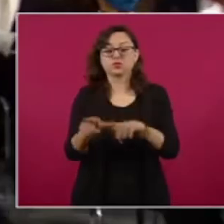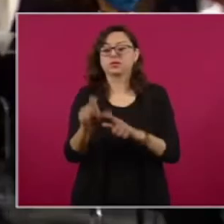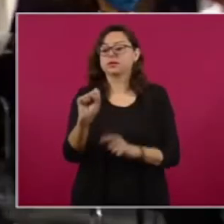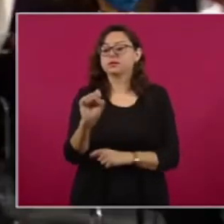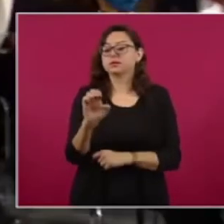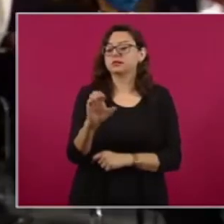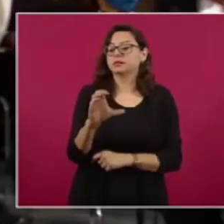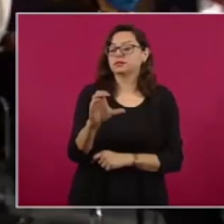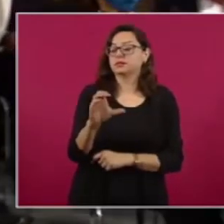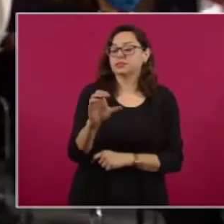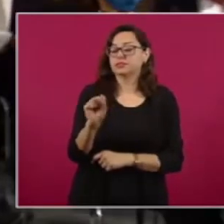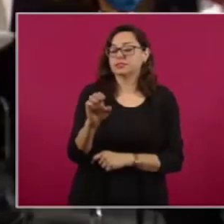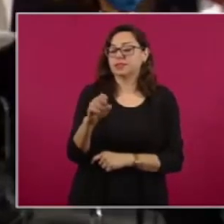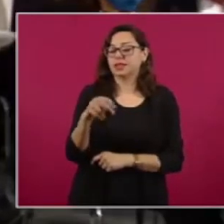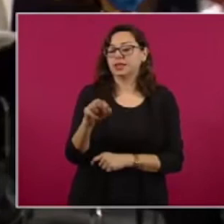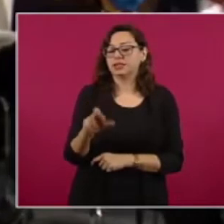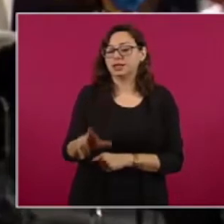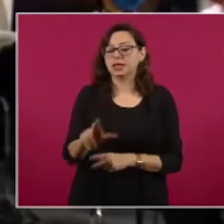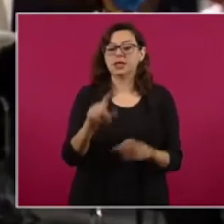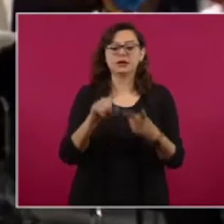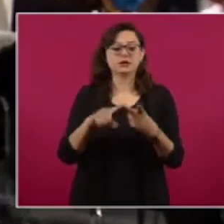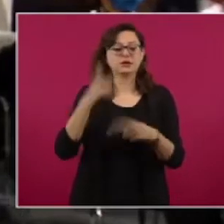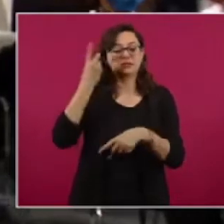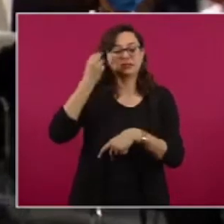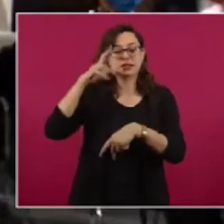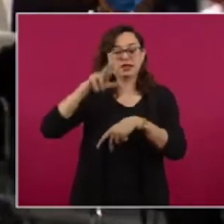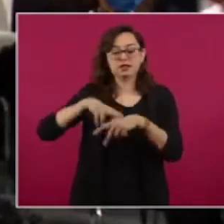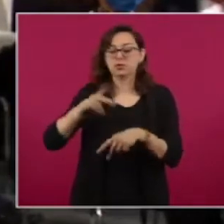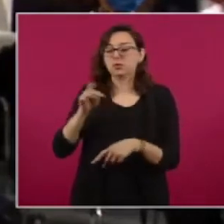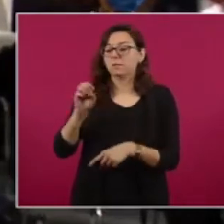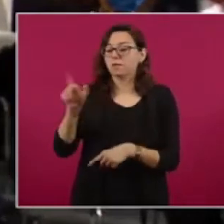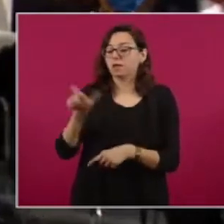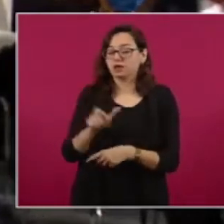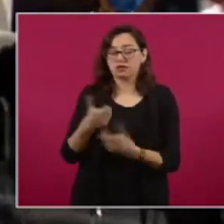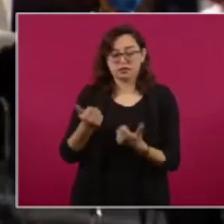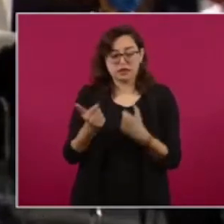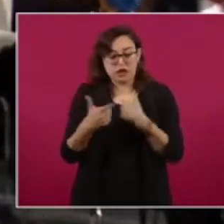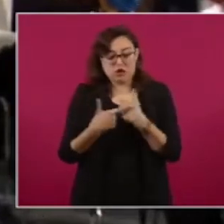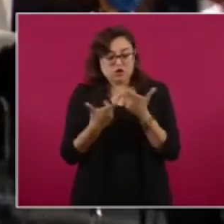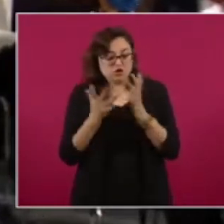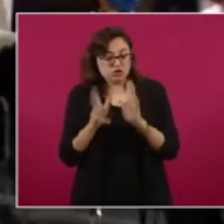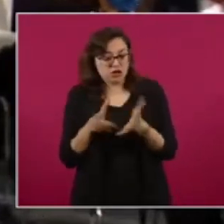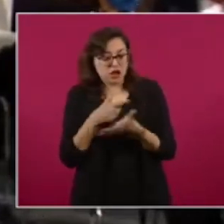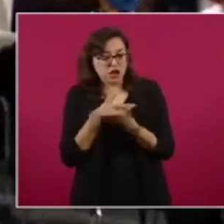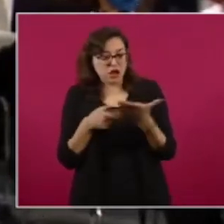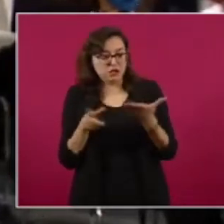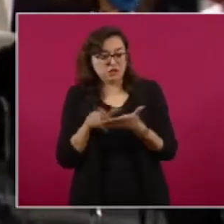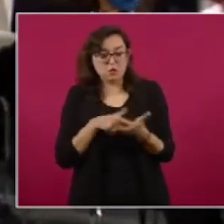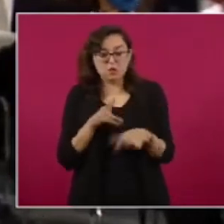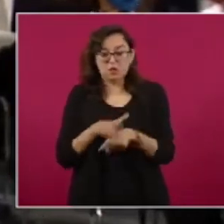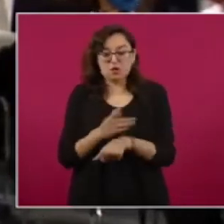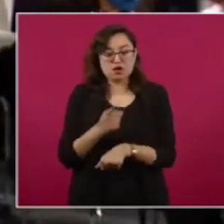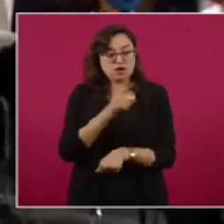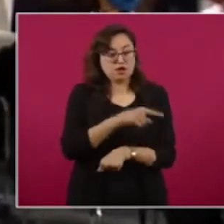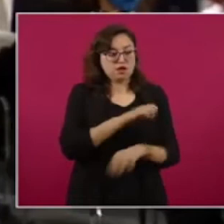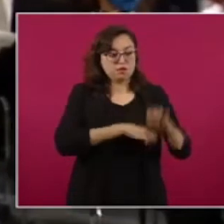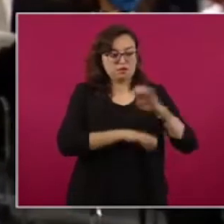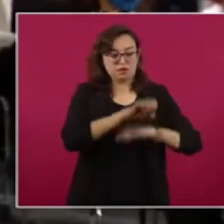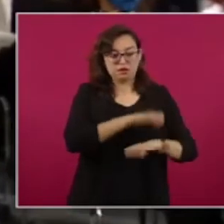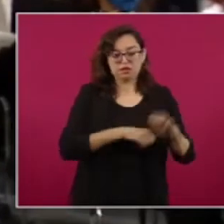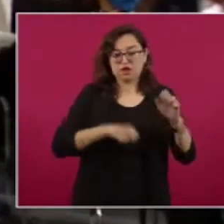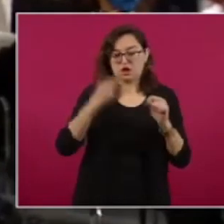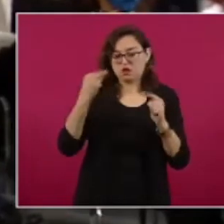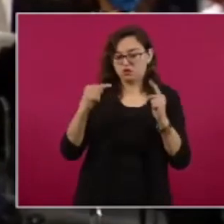el director general de Petróleos Mexicanos, si se van a cancelar toda vez que pues esta información ya la obtuvieron, ya se sabe quiénes